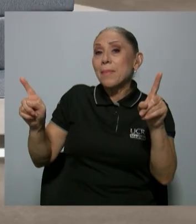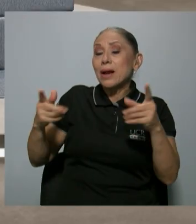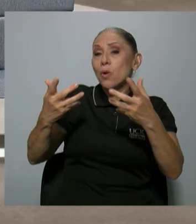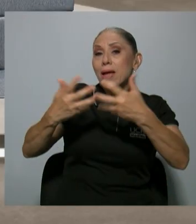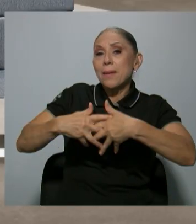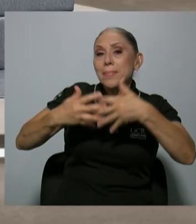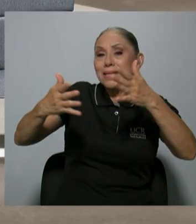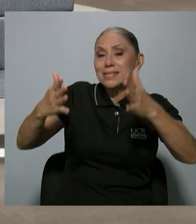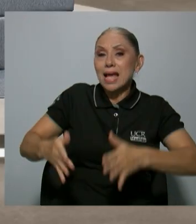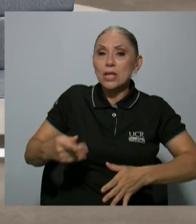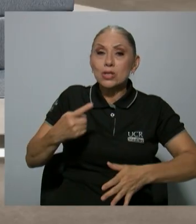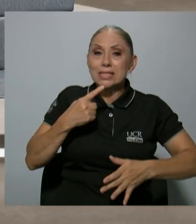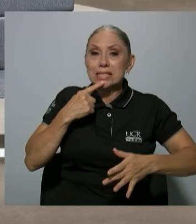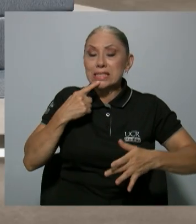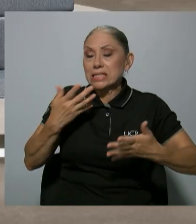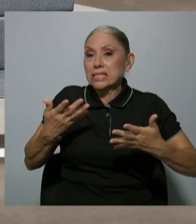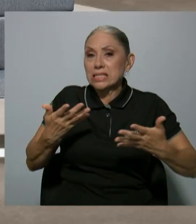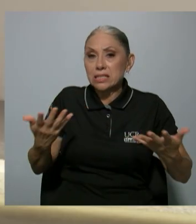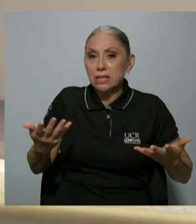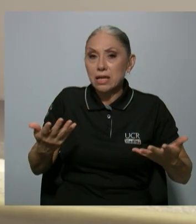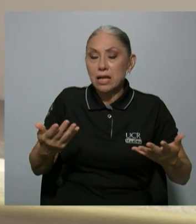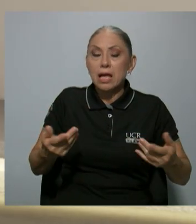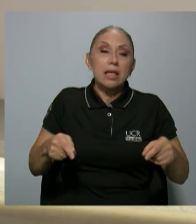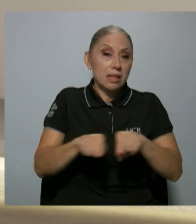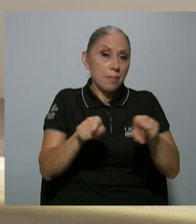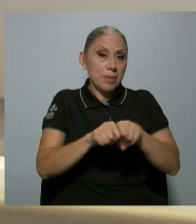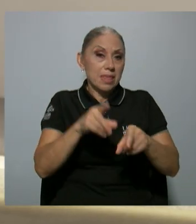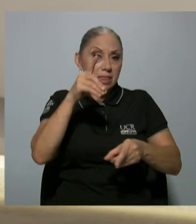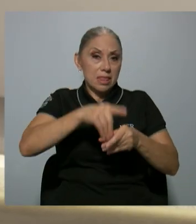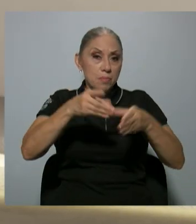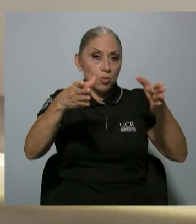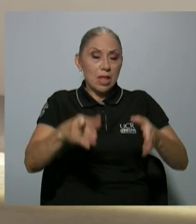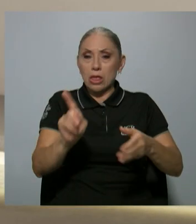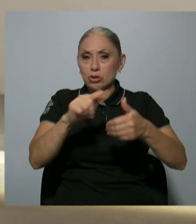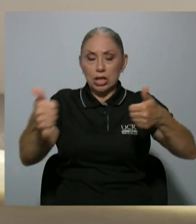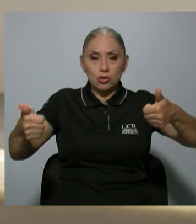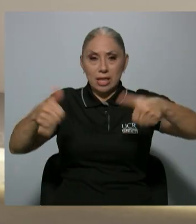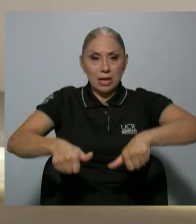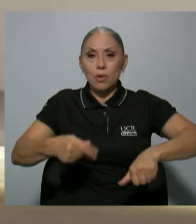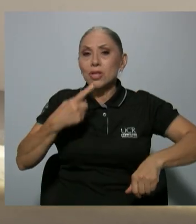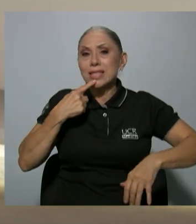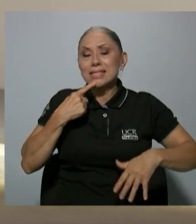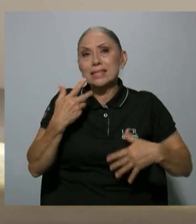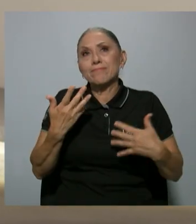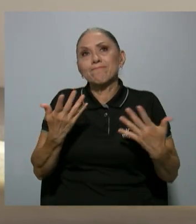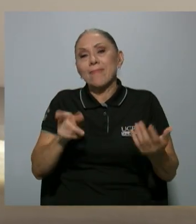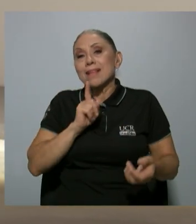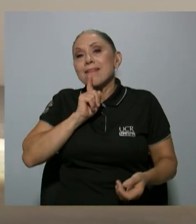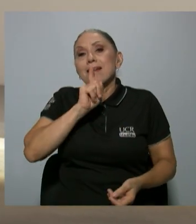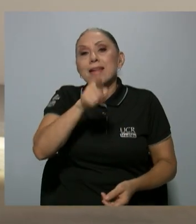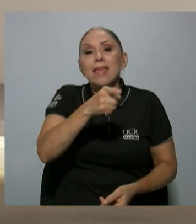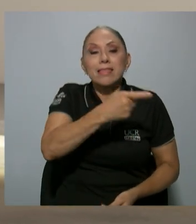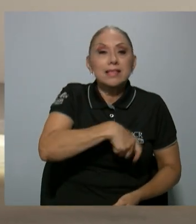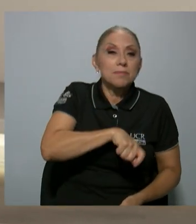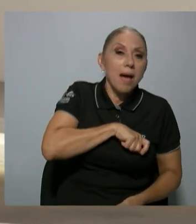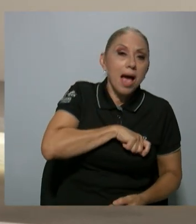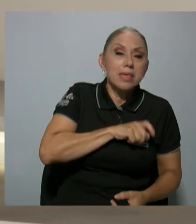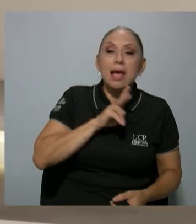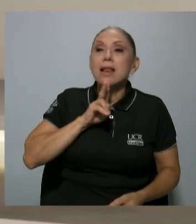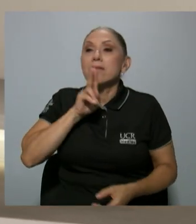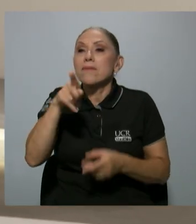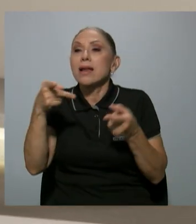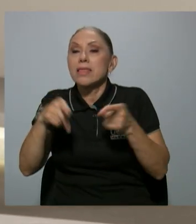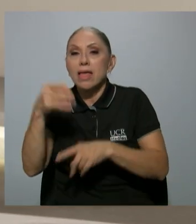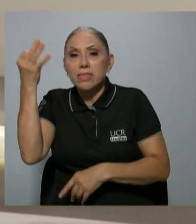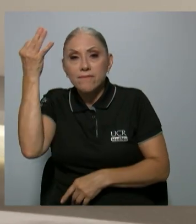empresarios y los diputados que se oponen, es que la realidad de España o de Francia, donde